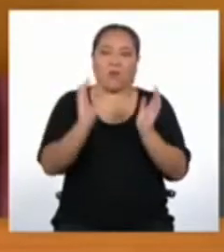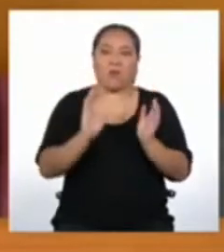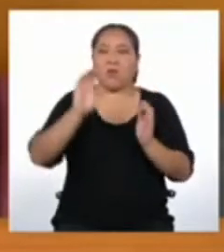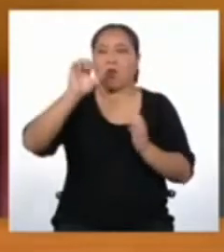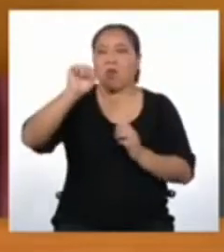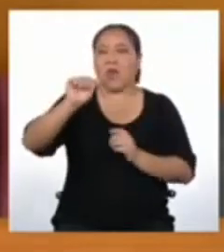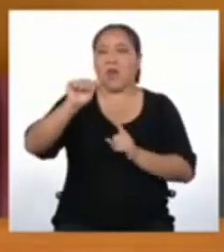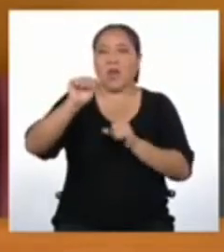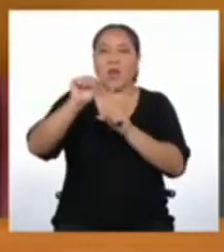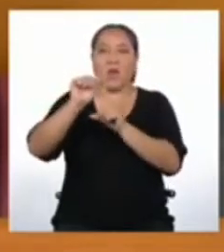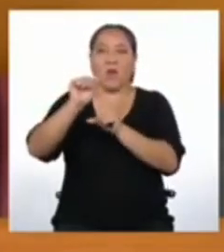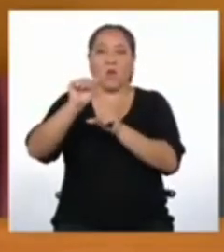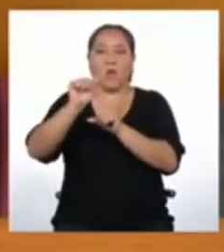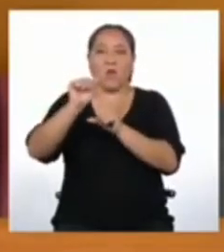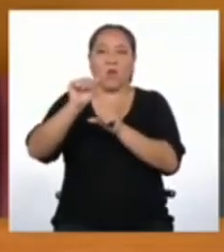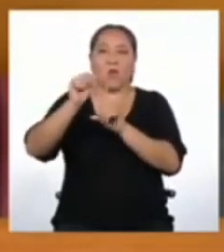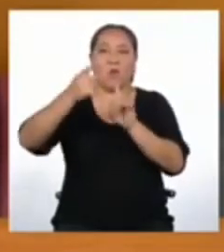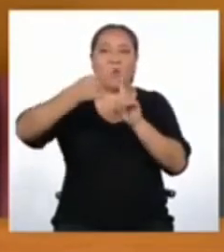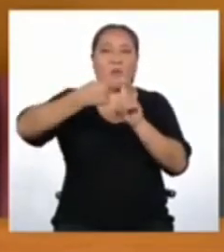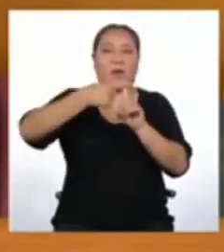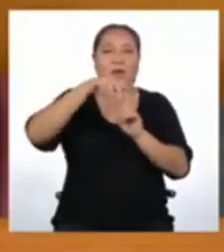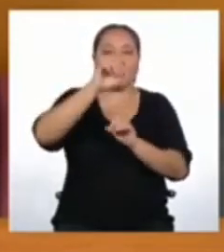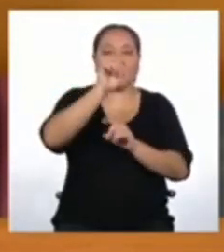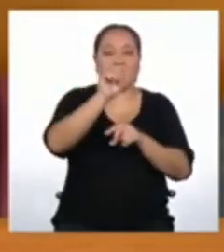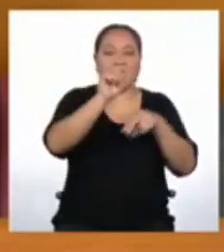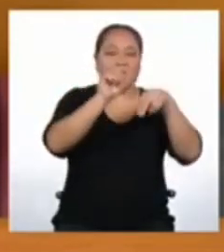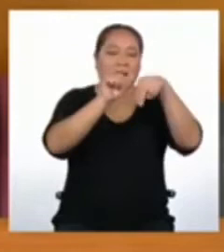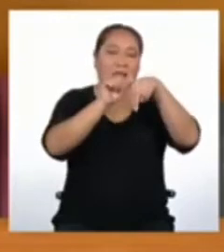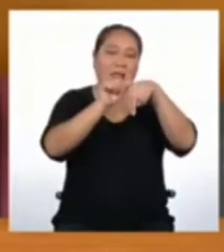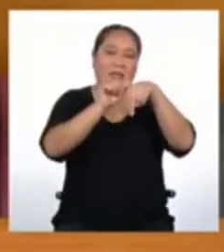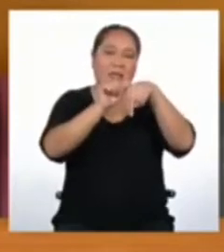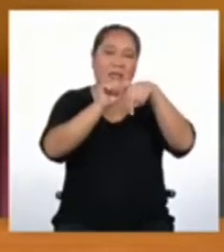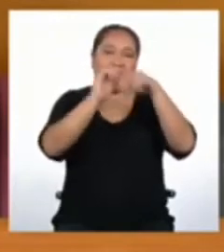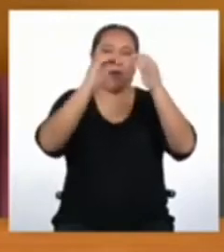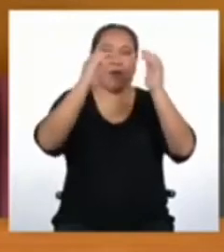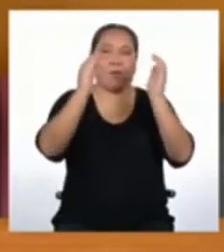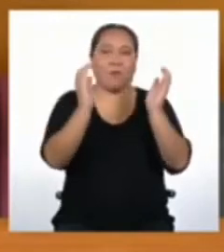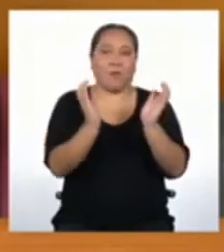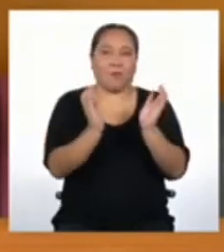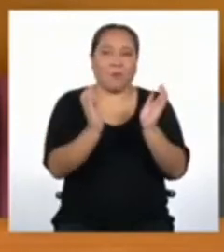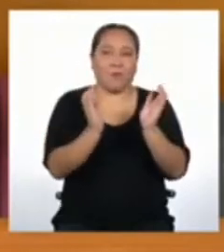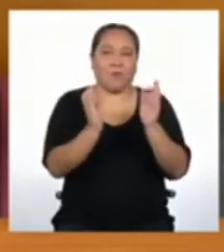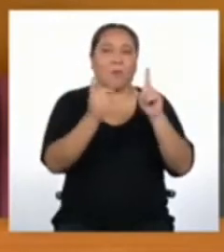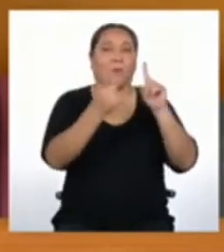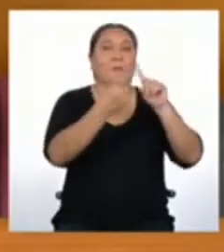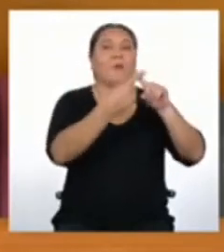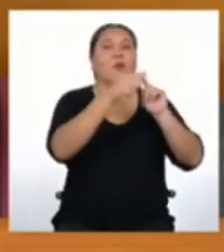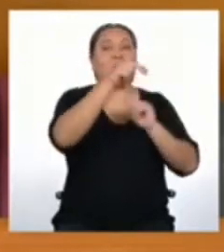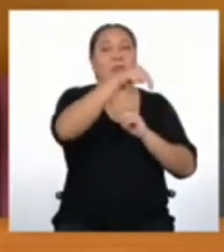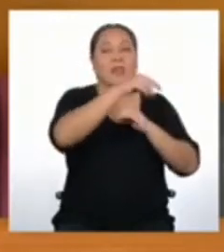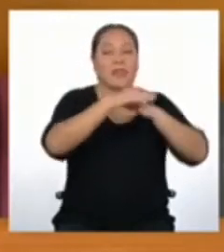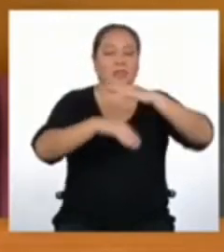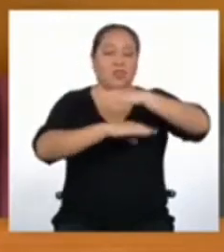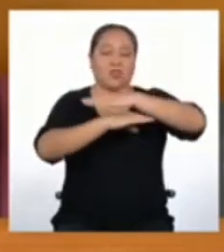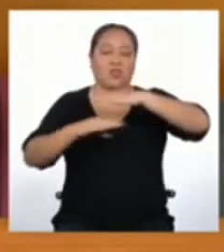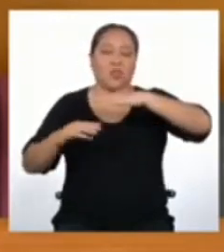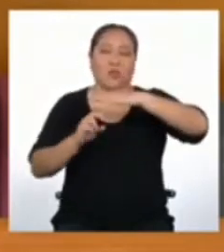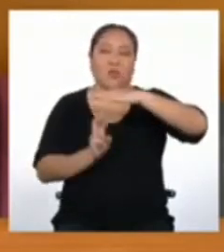producto de A sub 1 más A sub n con n, todo sobre